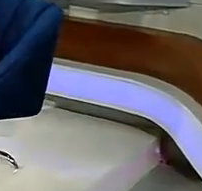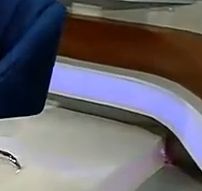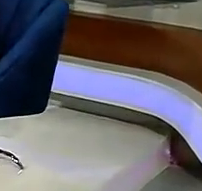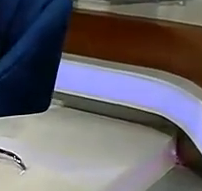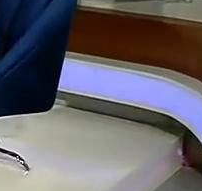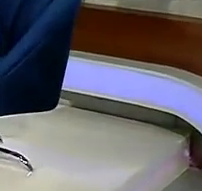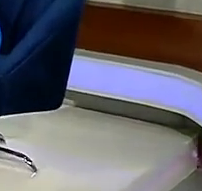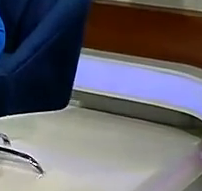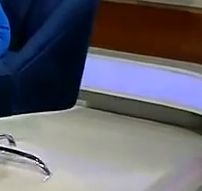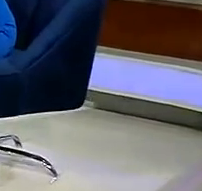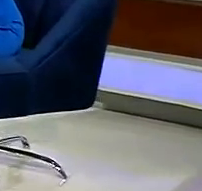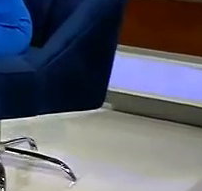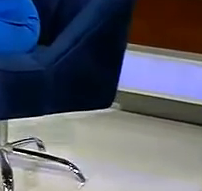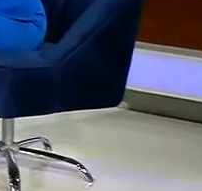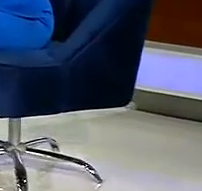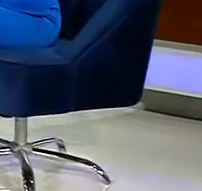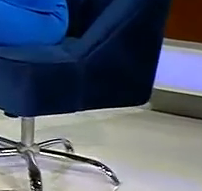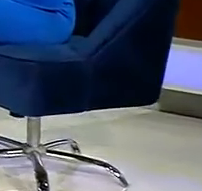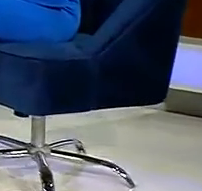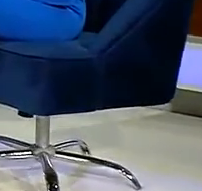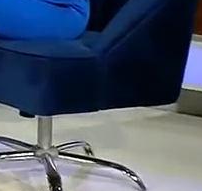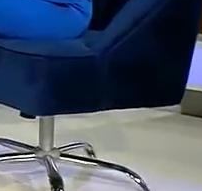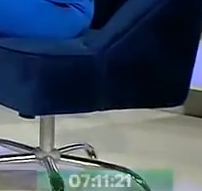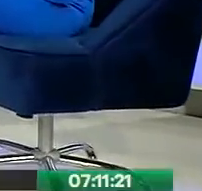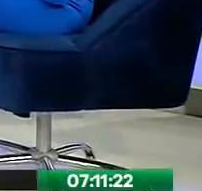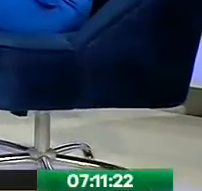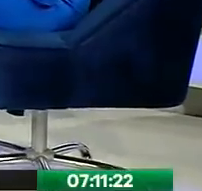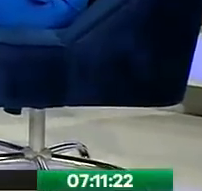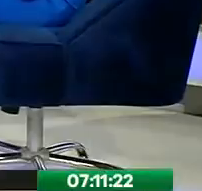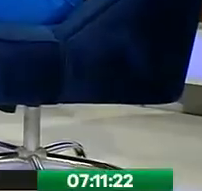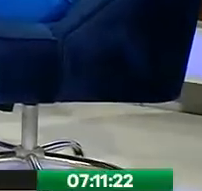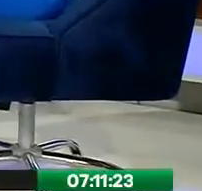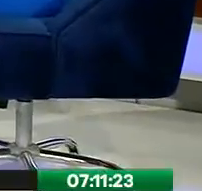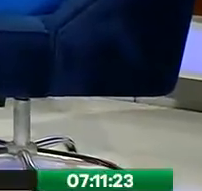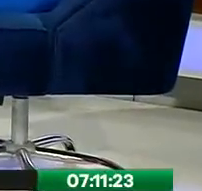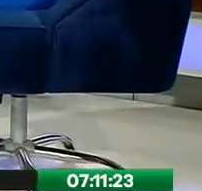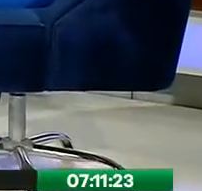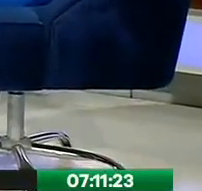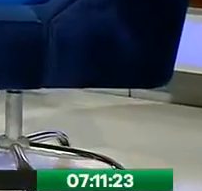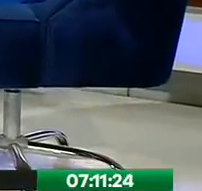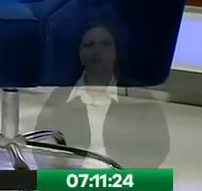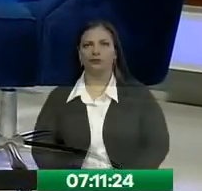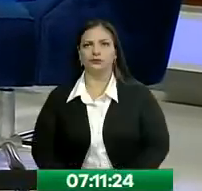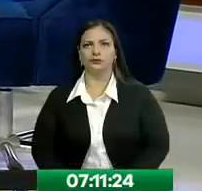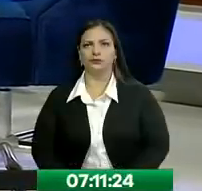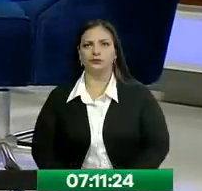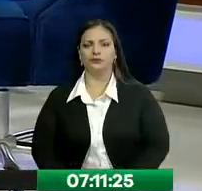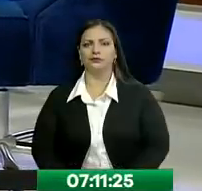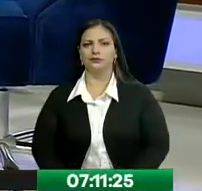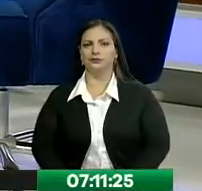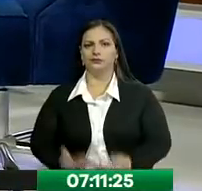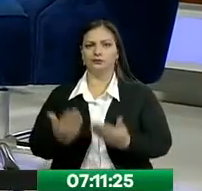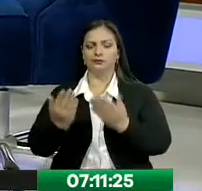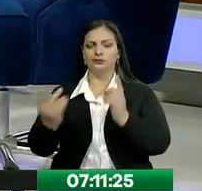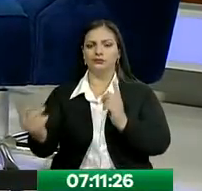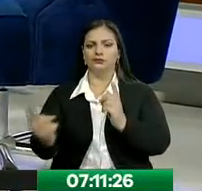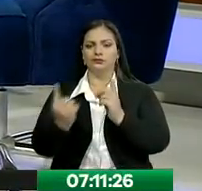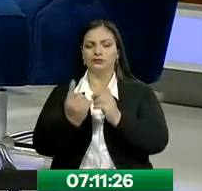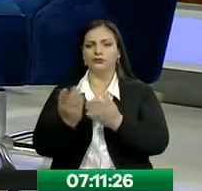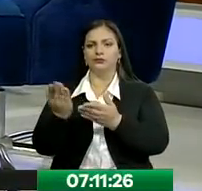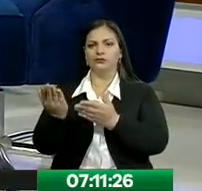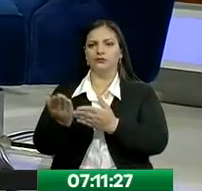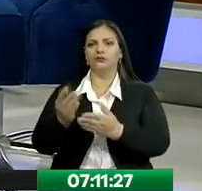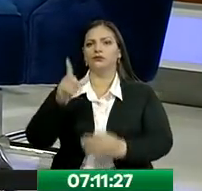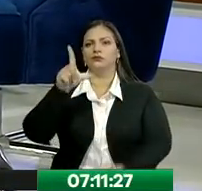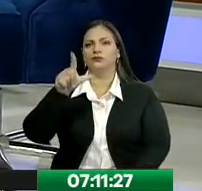Efectivamente, José Luis y amables televidentes, damos la cordial bienvenida al ingeniero Luis Alberto Salvador, vicepresidente de la Cámara de Industrias de Guayaquil. Qué bueno que